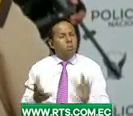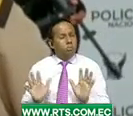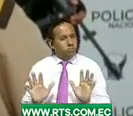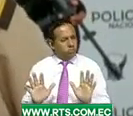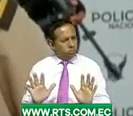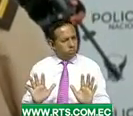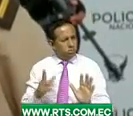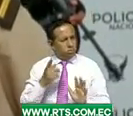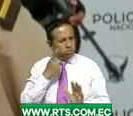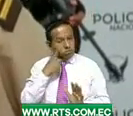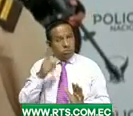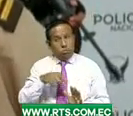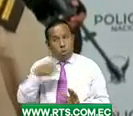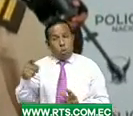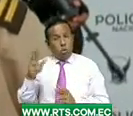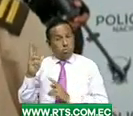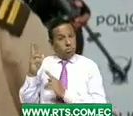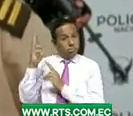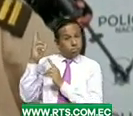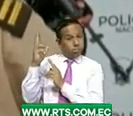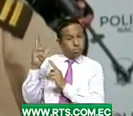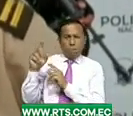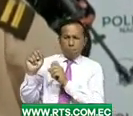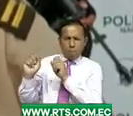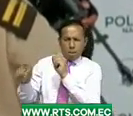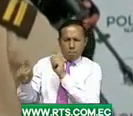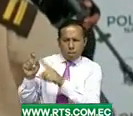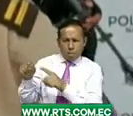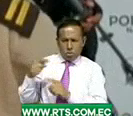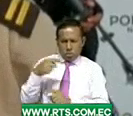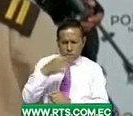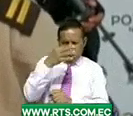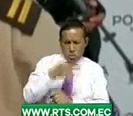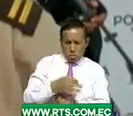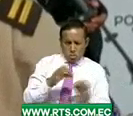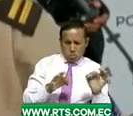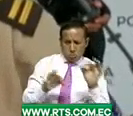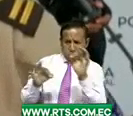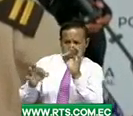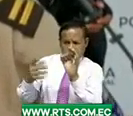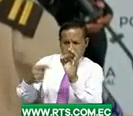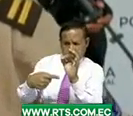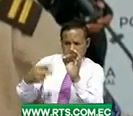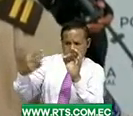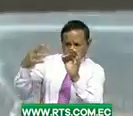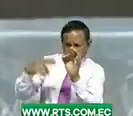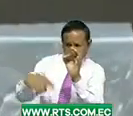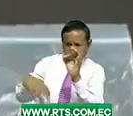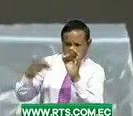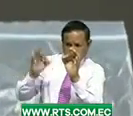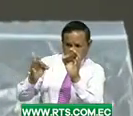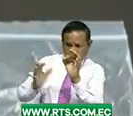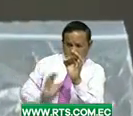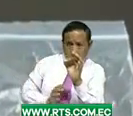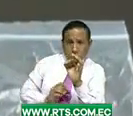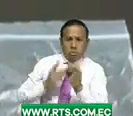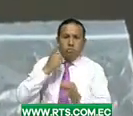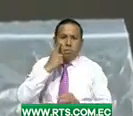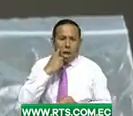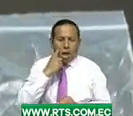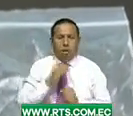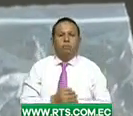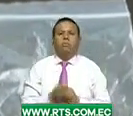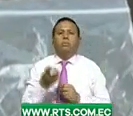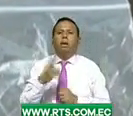compañeros de las Fuerzas Armadas para verificar la veracidad de estos documentos. Además, encontraron más de